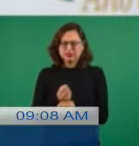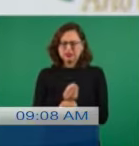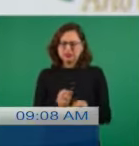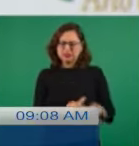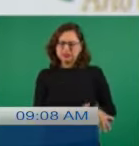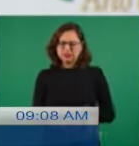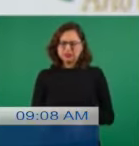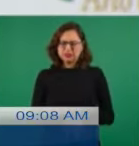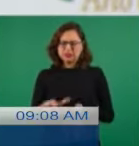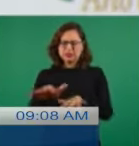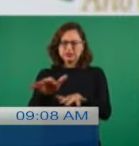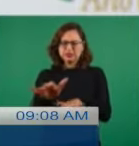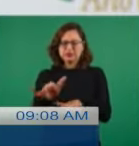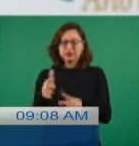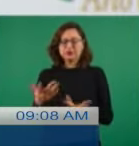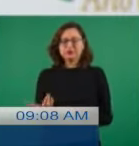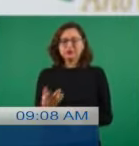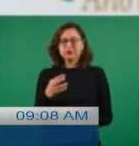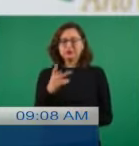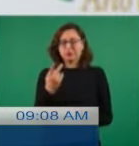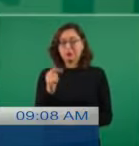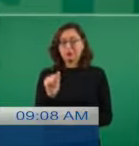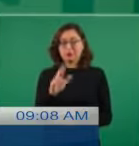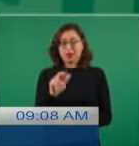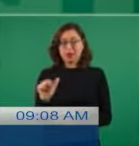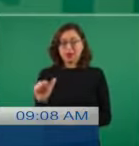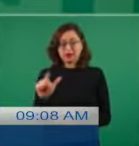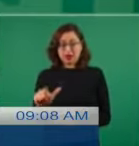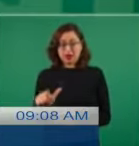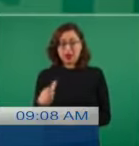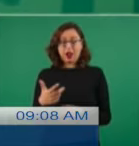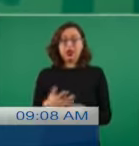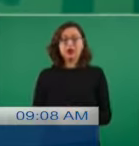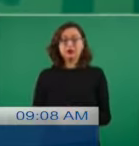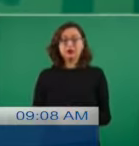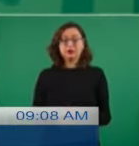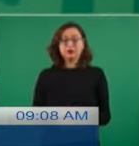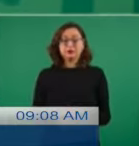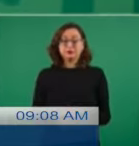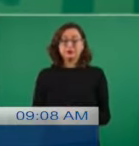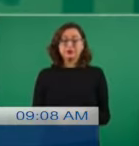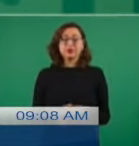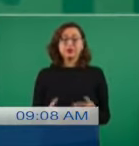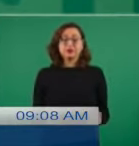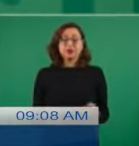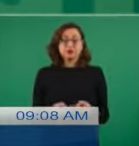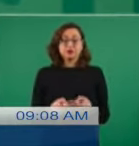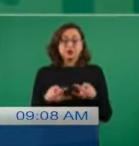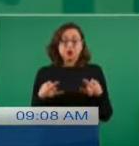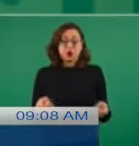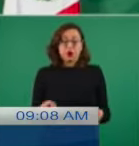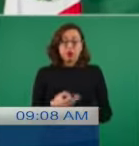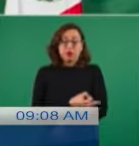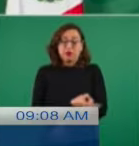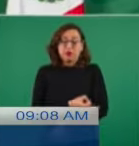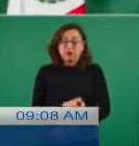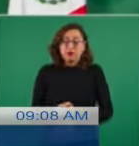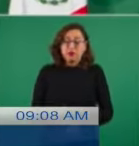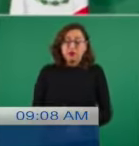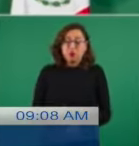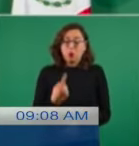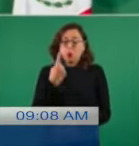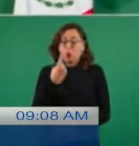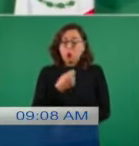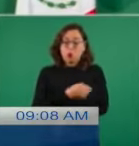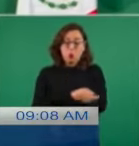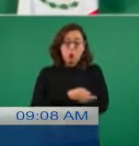mañaneras. Pero si bien algunas quejas han comenzado a ser declaradas improcedentes porque las menciones se hicieron